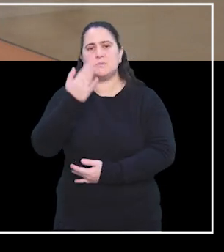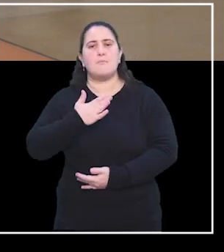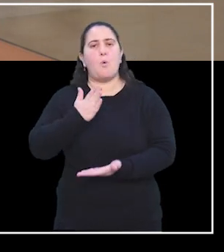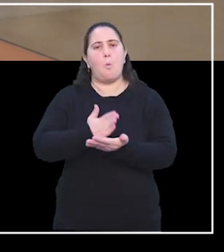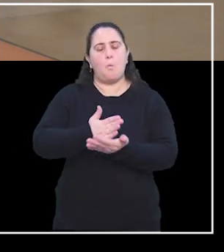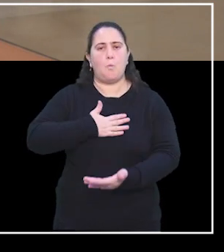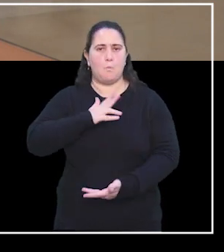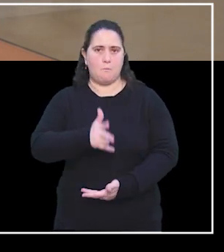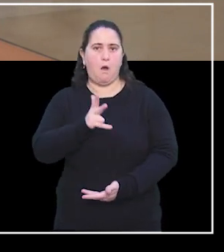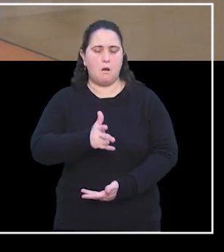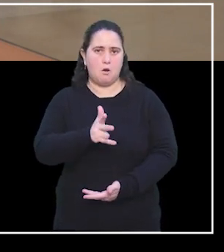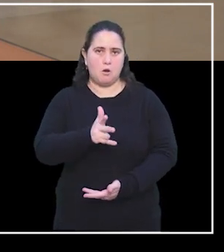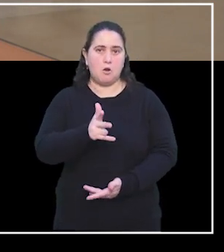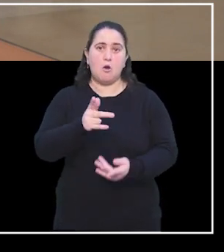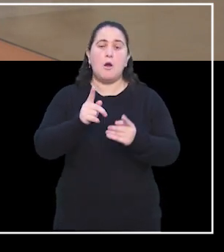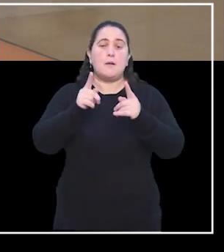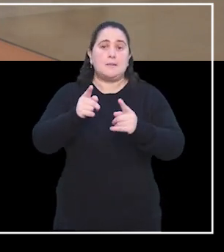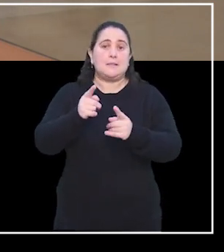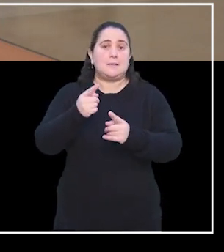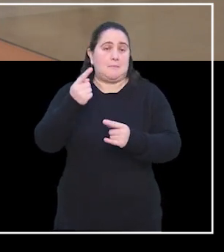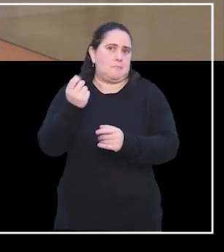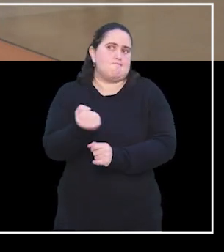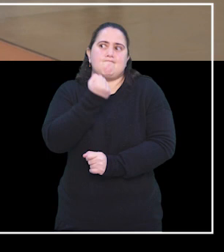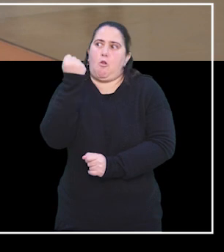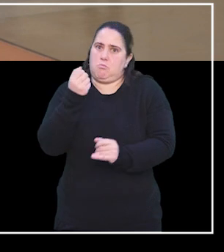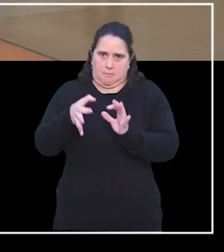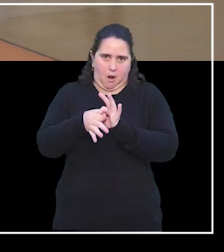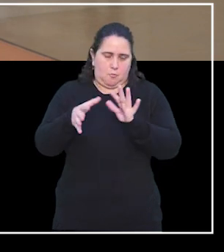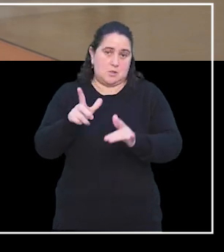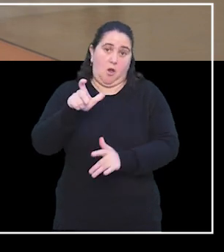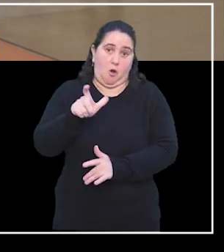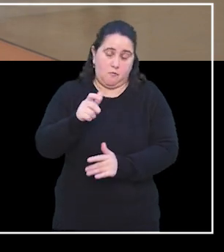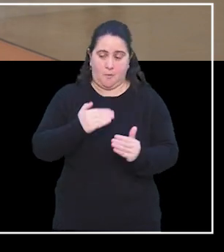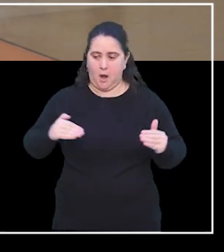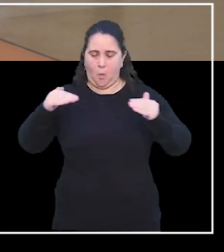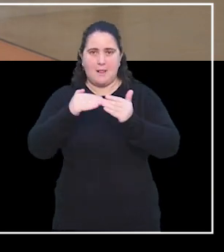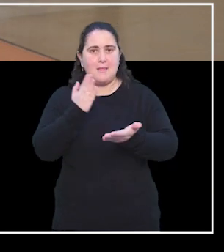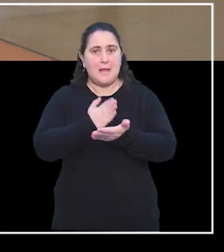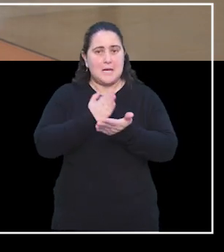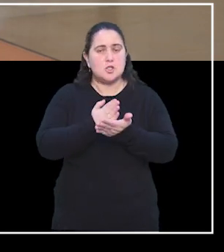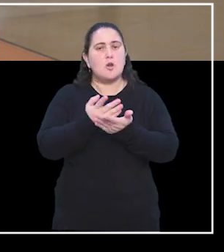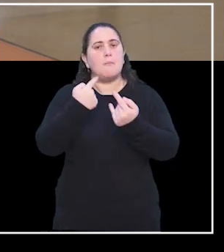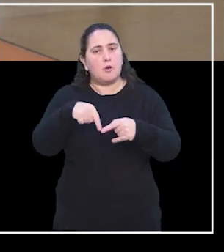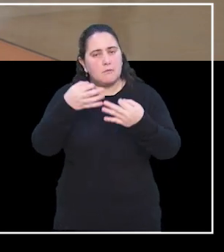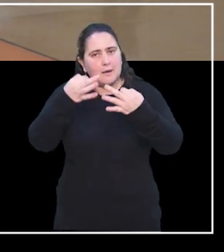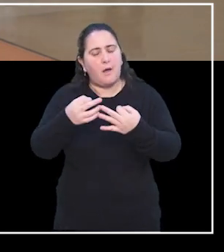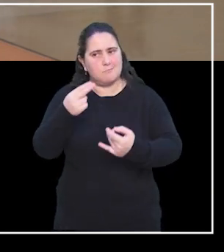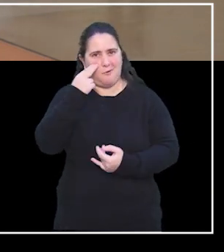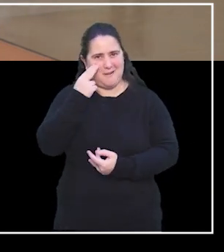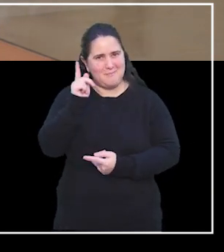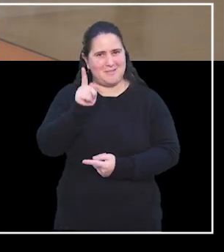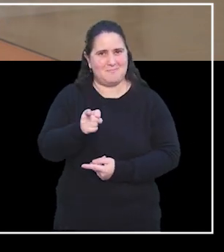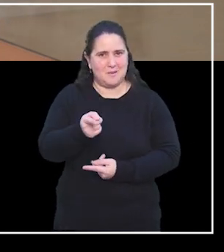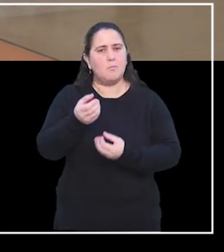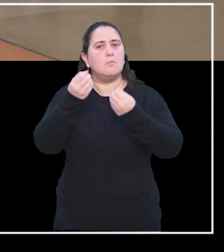humanos, que se considera un pilar de la democracia, ¿no? Y la igualdad de derechos, vemos que es problemática, o sea